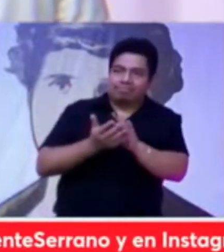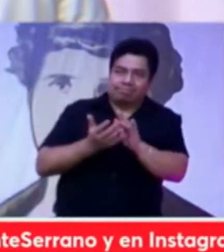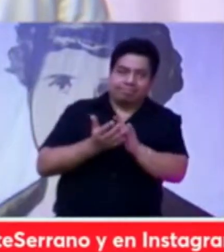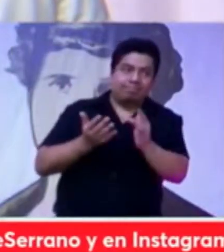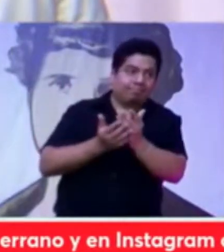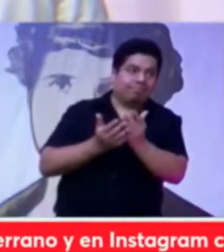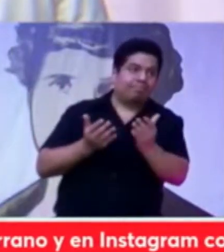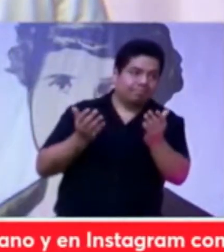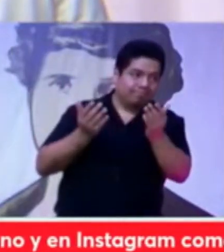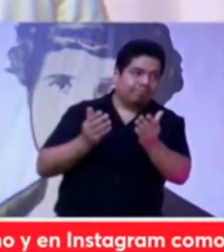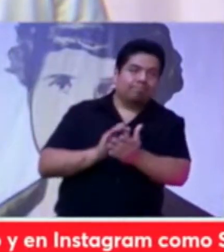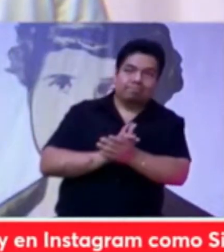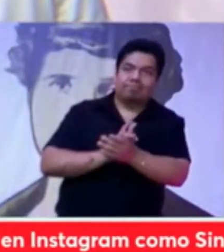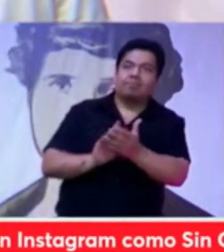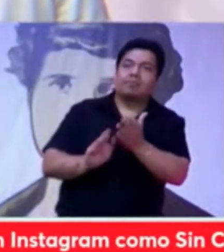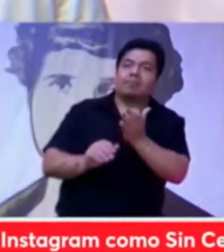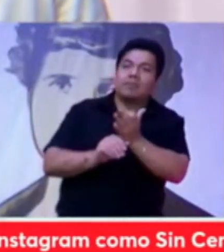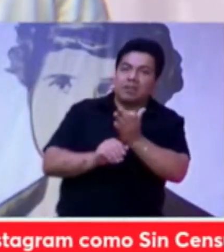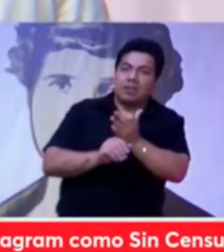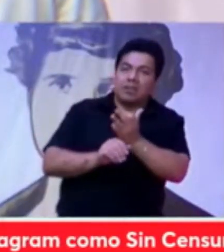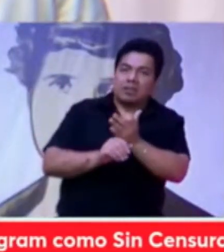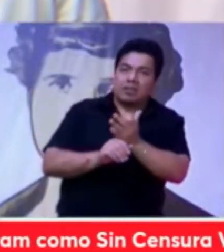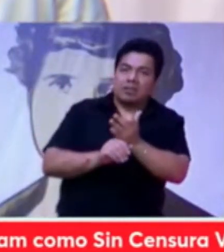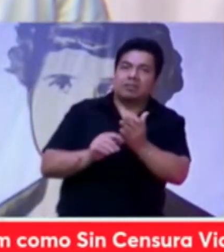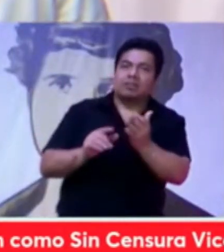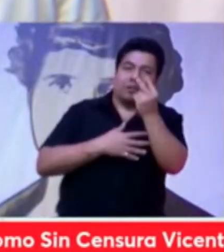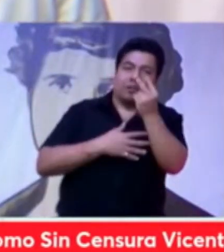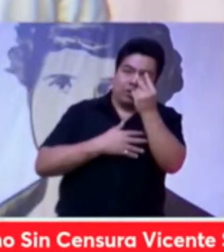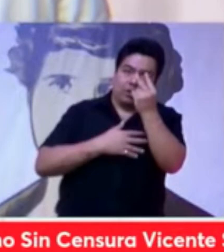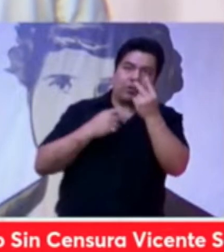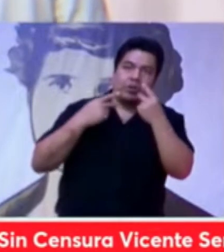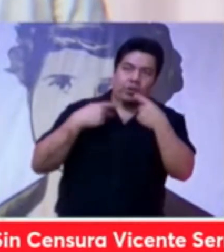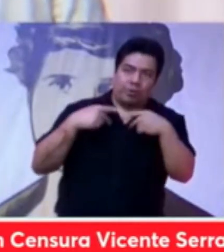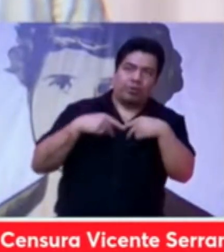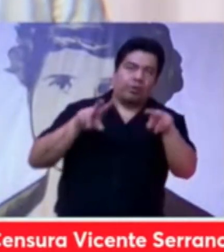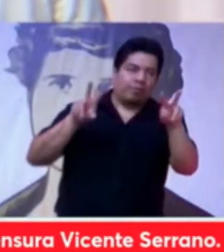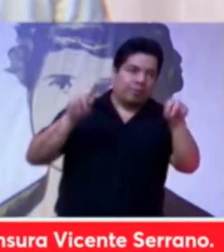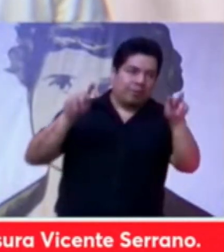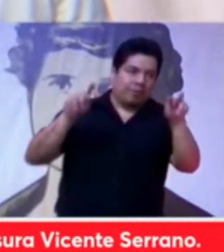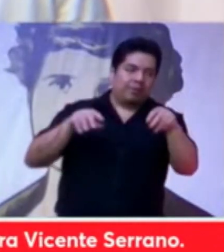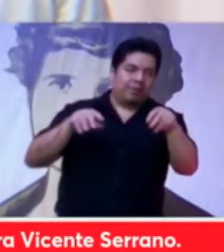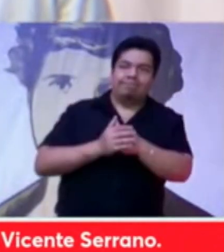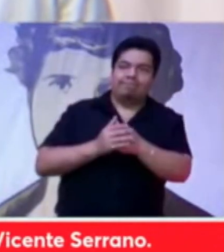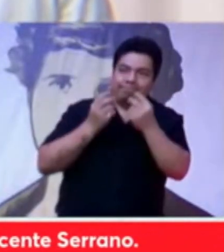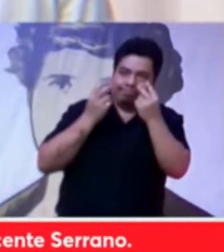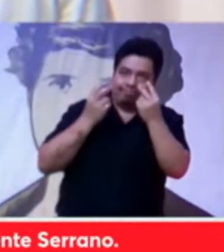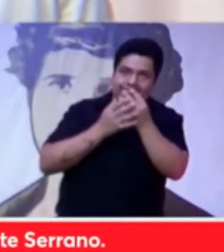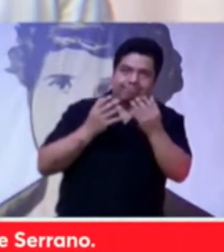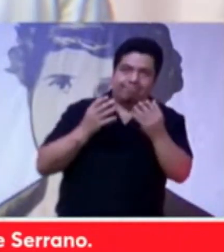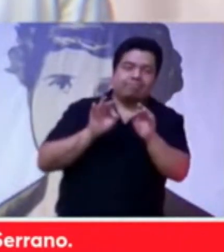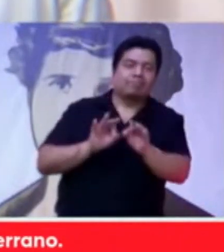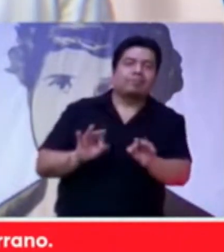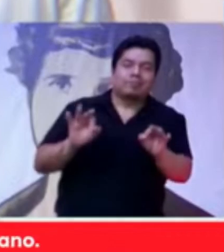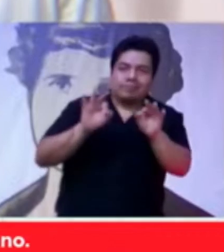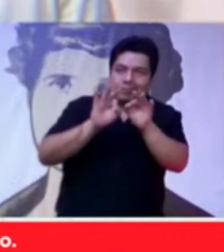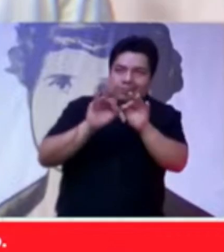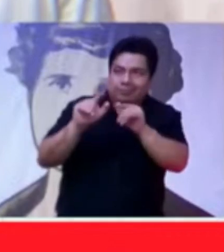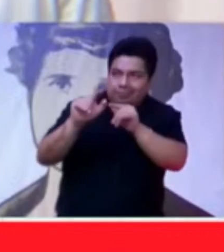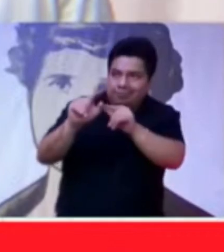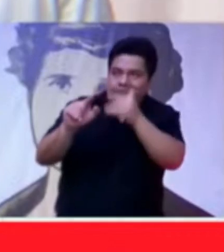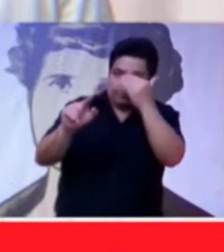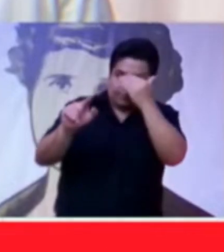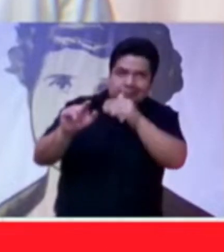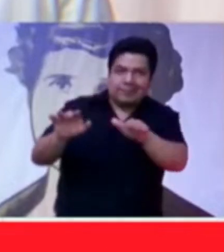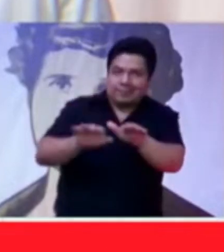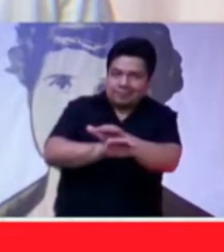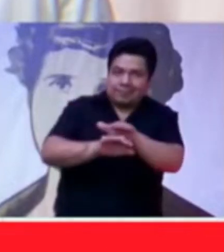infinitamente la presencia de dos grandes personajes de los medios dos personajes que han que han transformado la manera